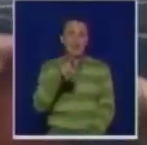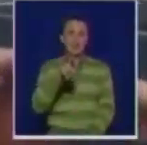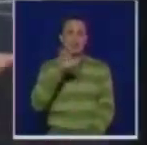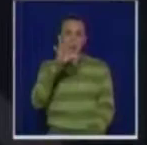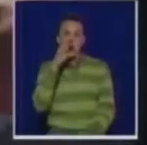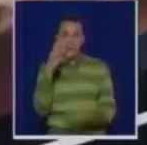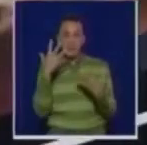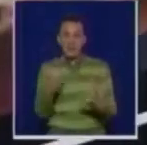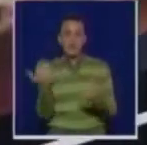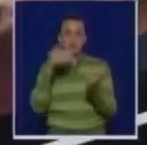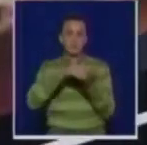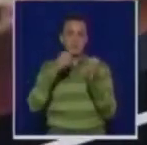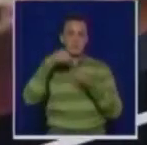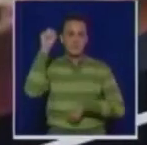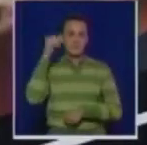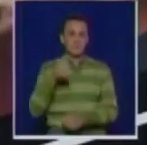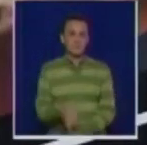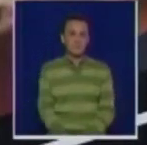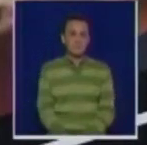de título.